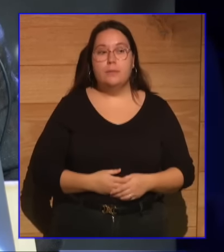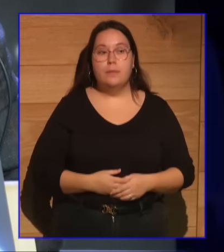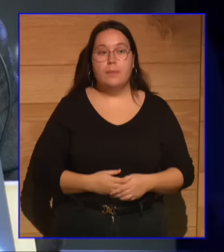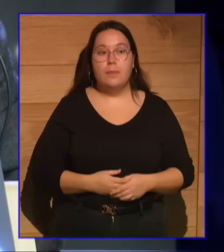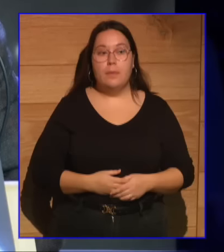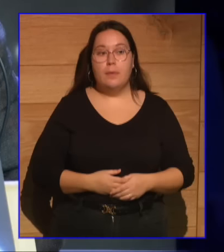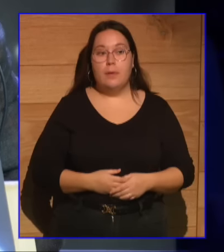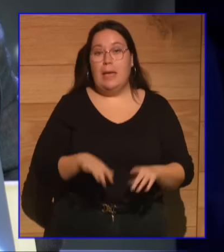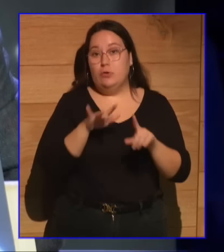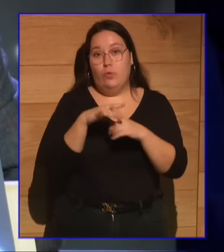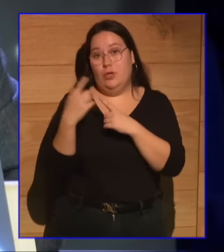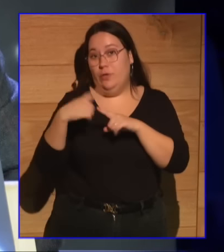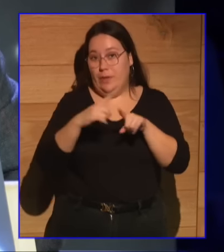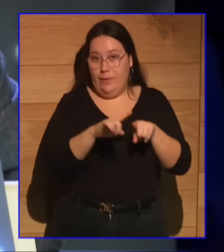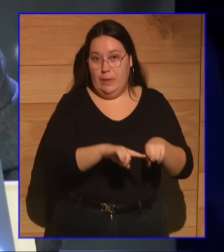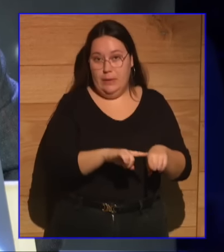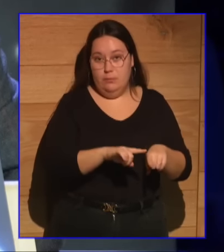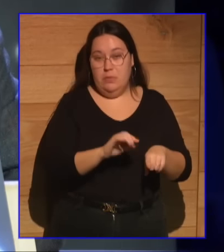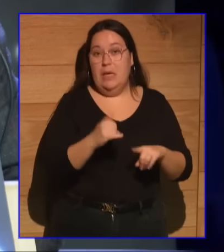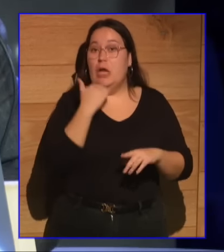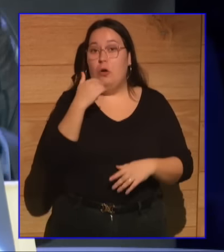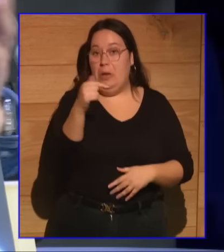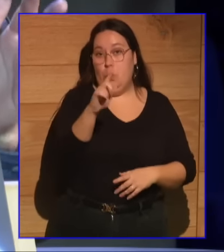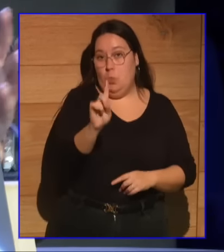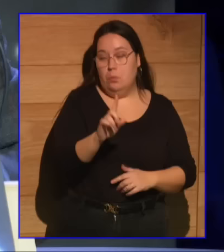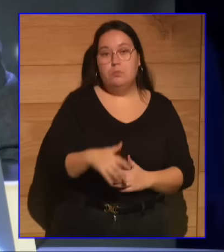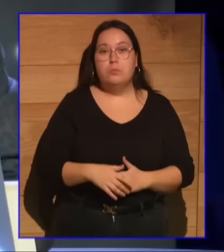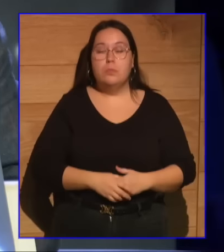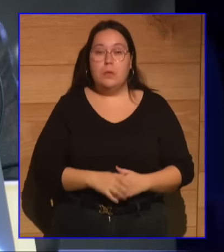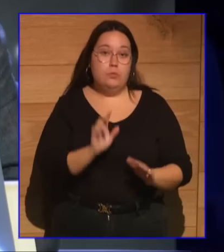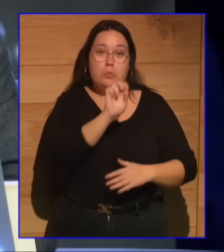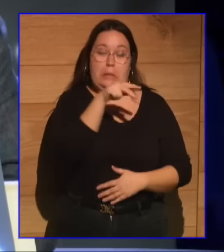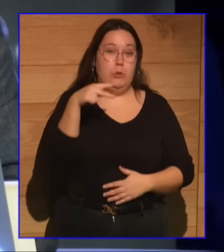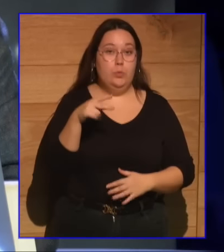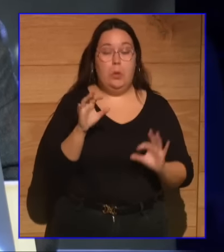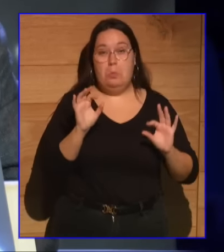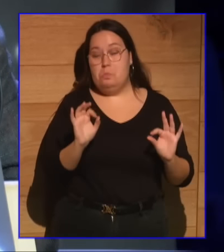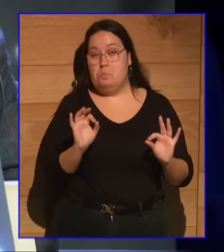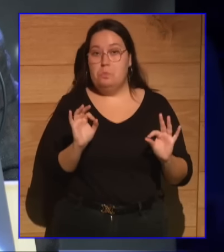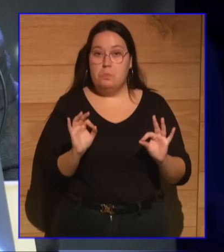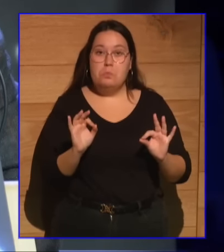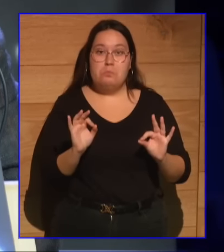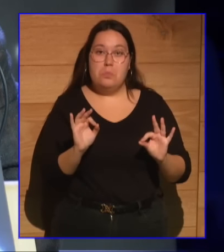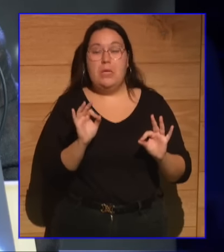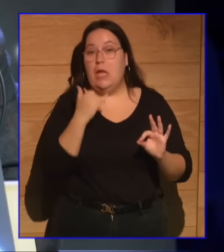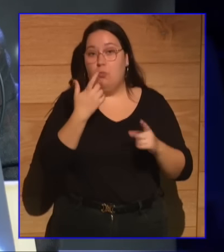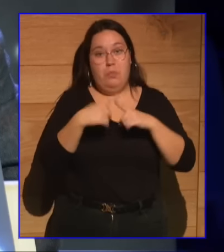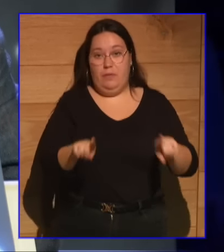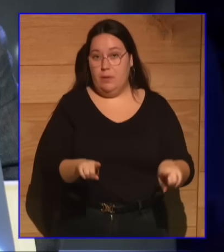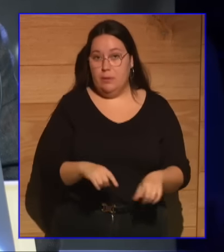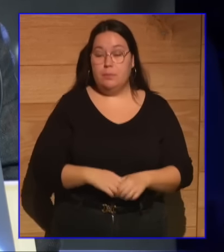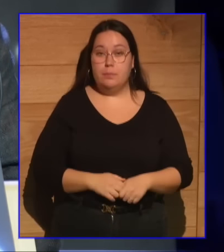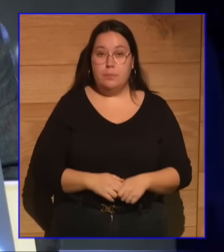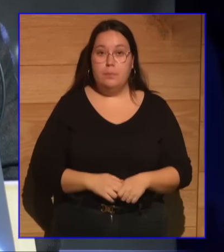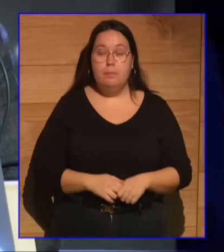son otras, no estoy diciéndolo para mal en ningún sentido, sino que da como resultado un tono muy, muy diferente.